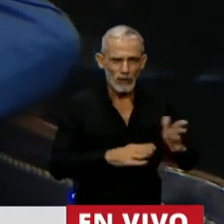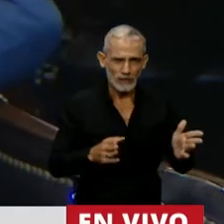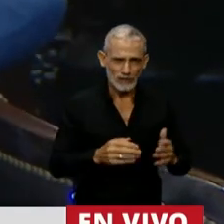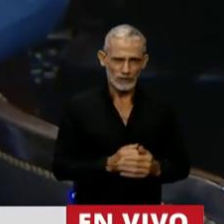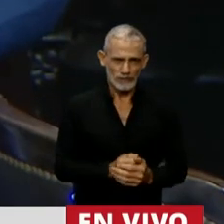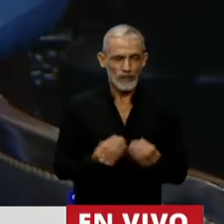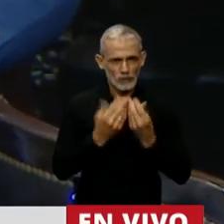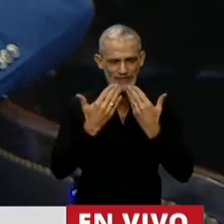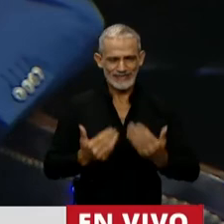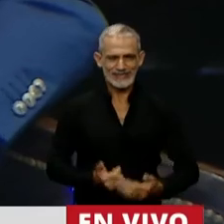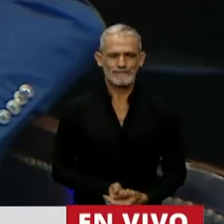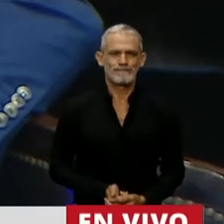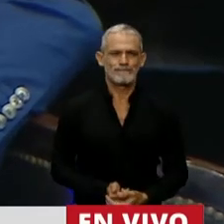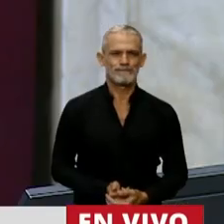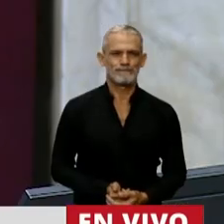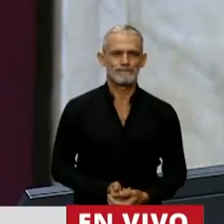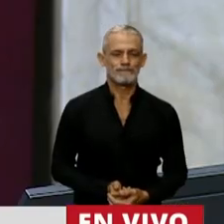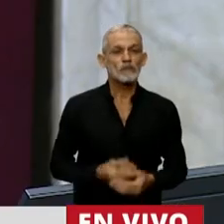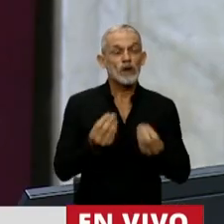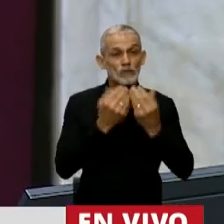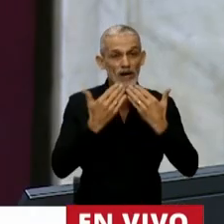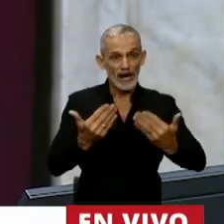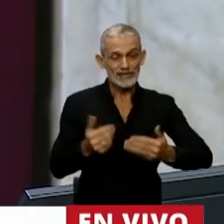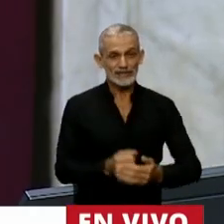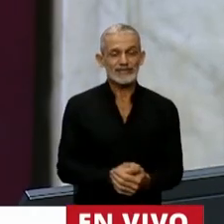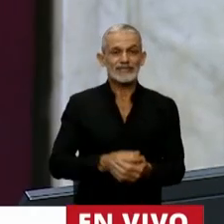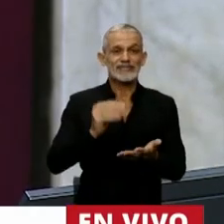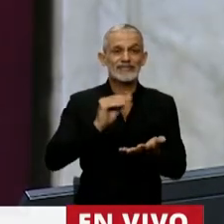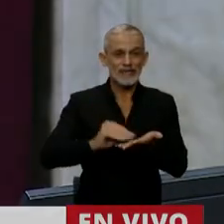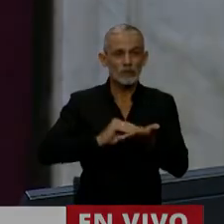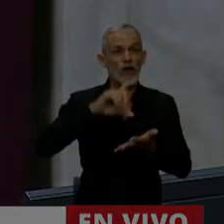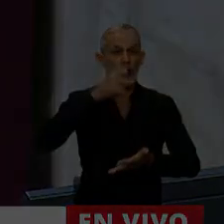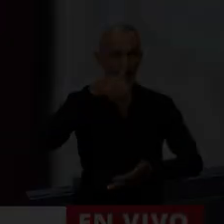gracias muchas gracias diputado josé cano